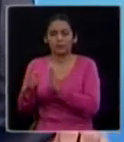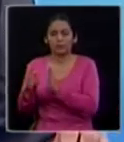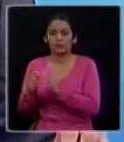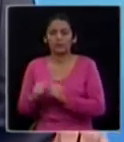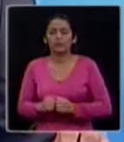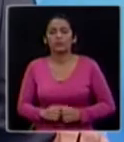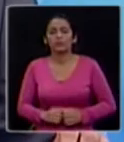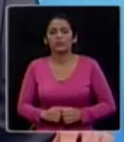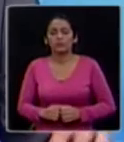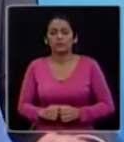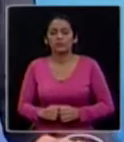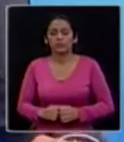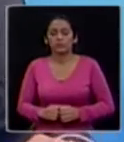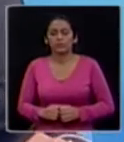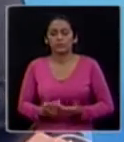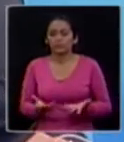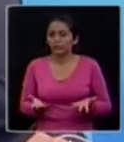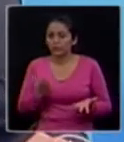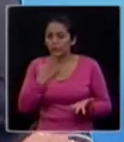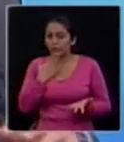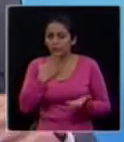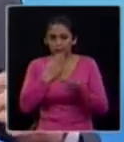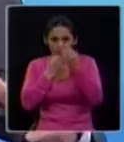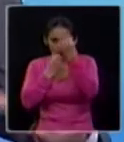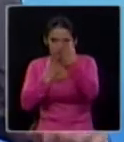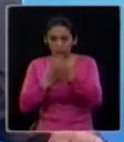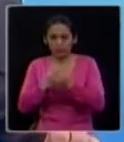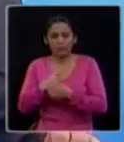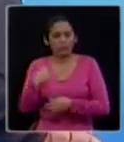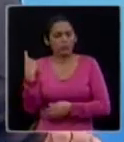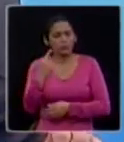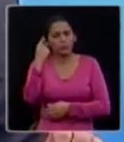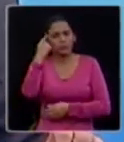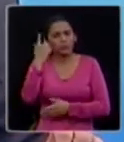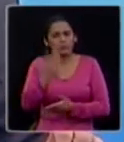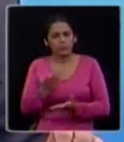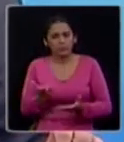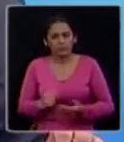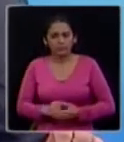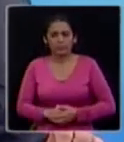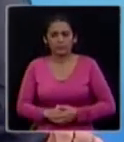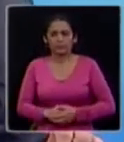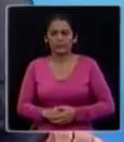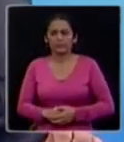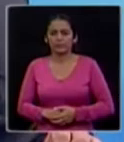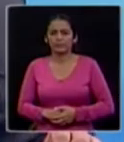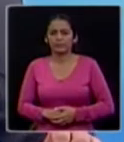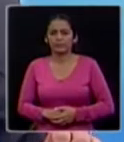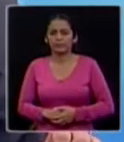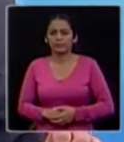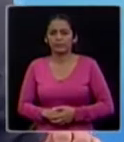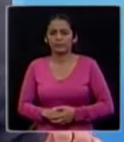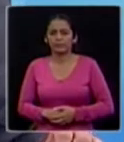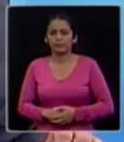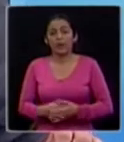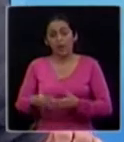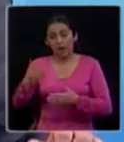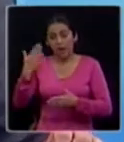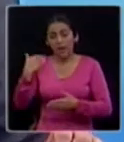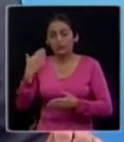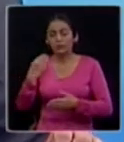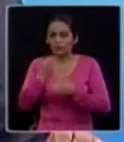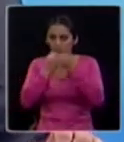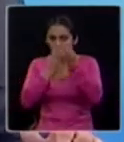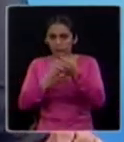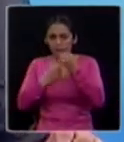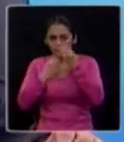la ciudadanía conozca, ¿no es cierto?, nuestra posición. Días pasados presentamos una carta a la ciudadanía que presentaba muchos de los puntos que yo los